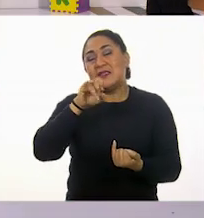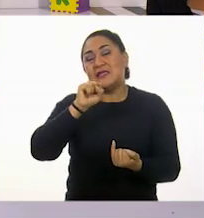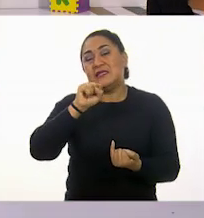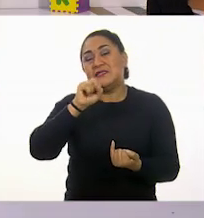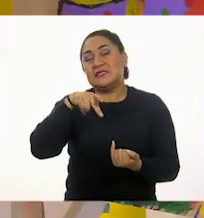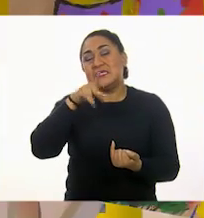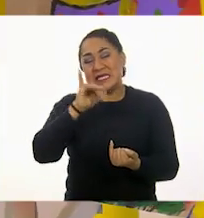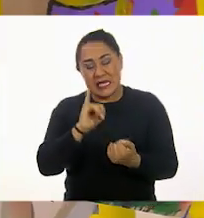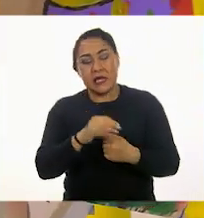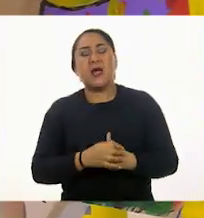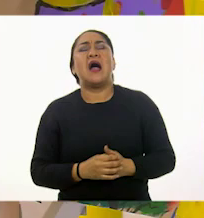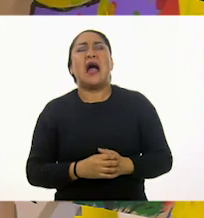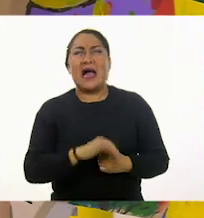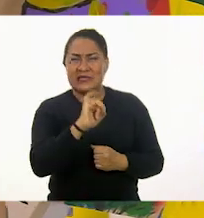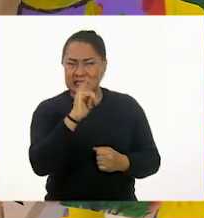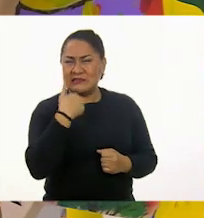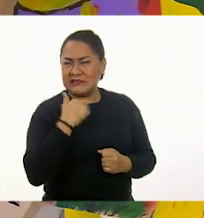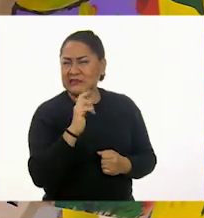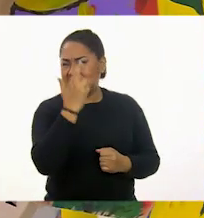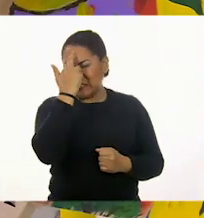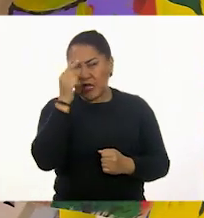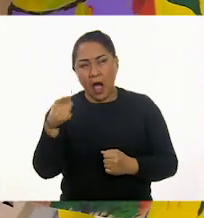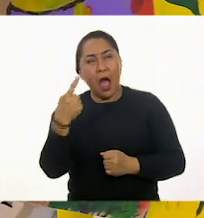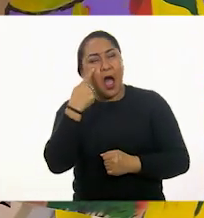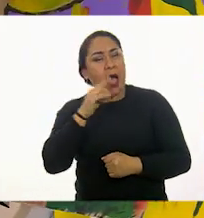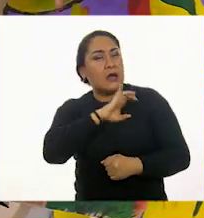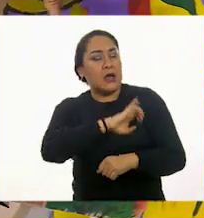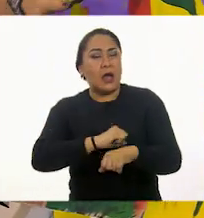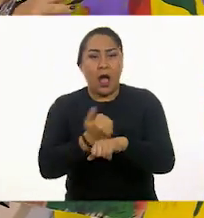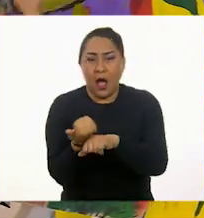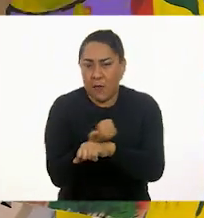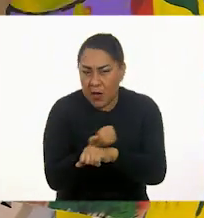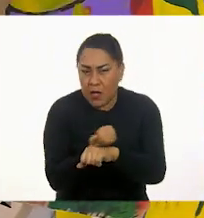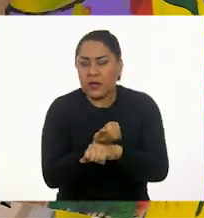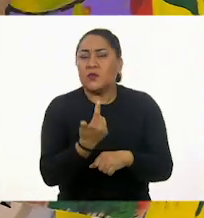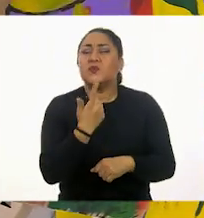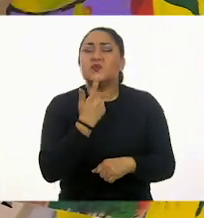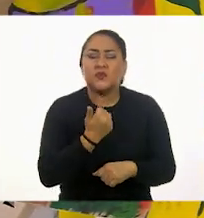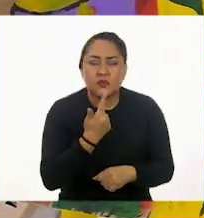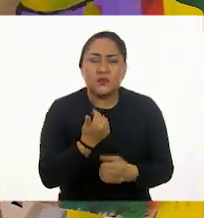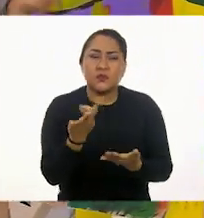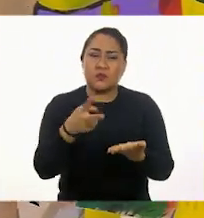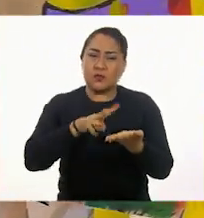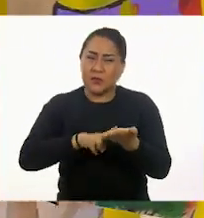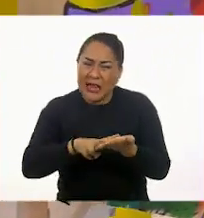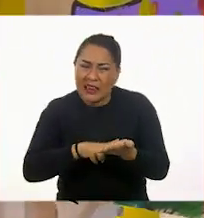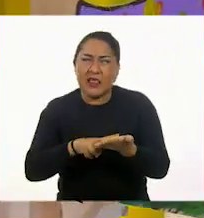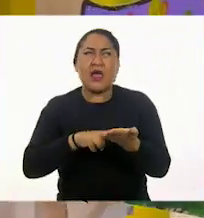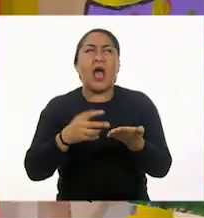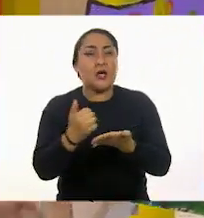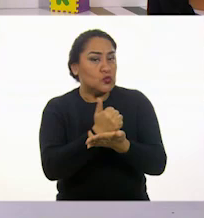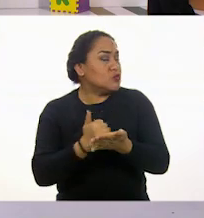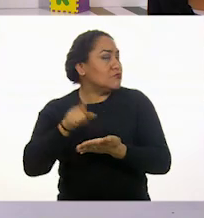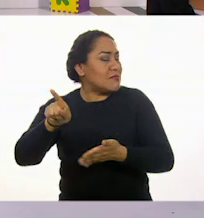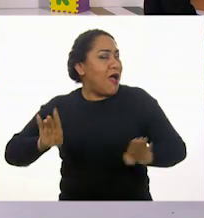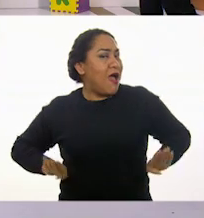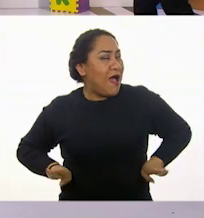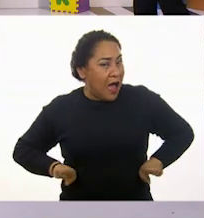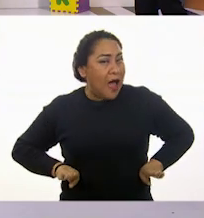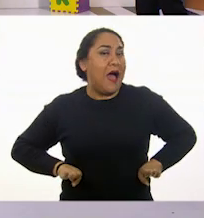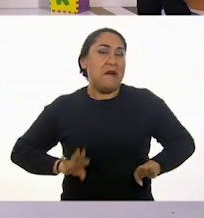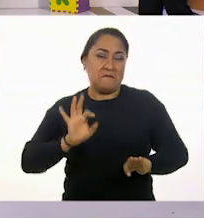Sí, Kandinsky metía mucho amarillo, rojo, verde Y azul. y azul. Muy